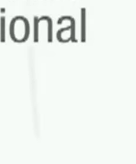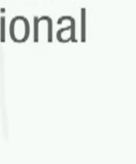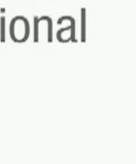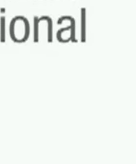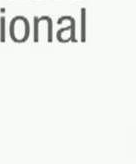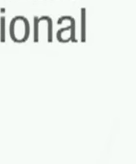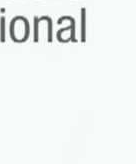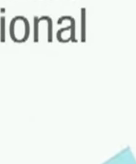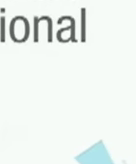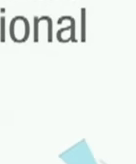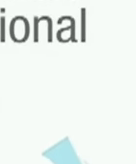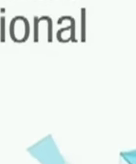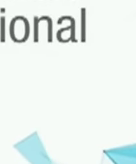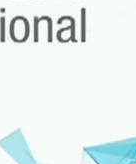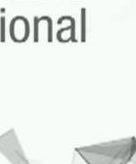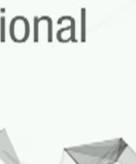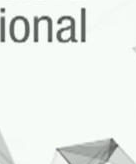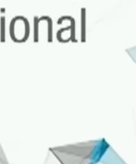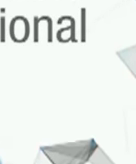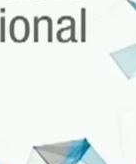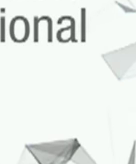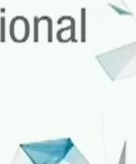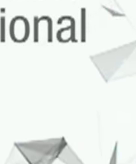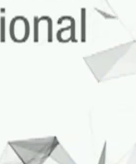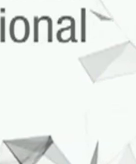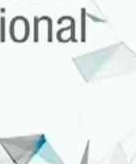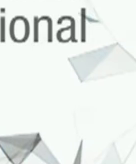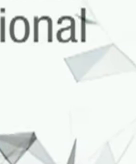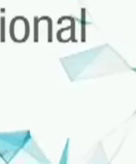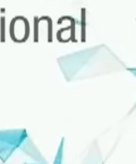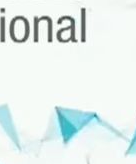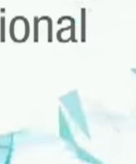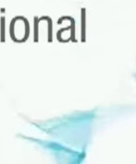Inicio de espacio promocional.